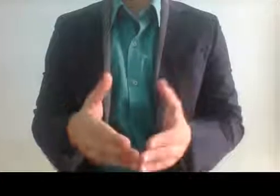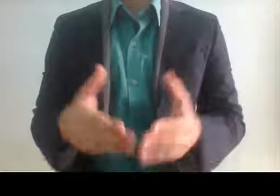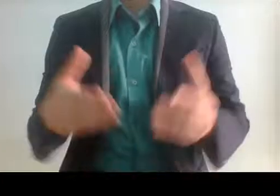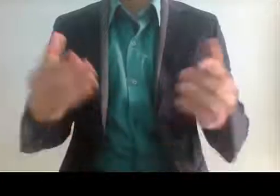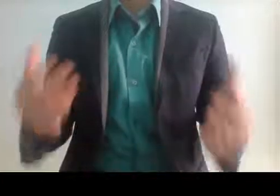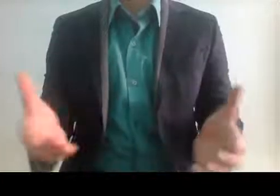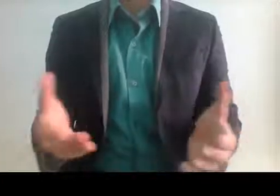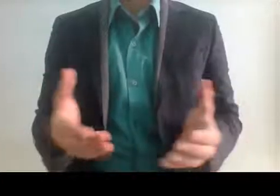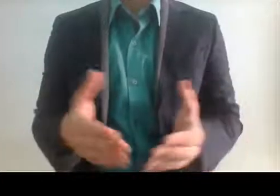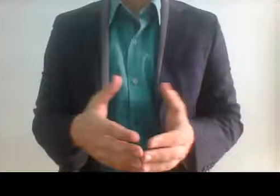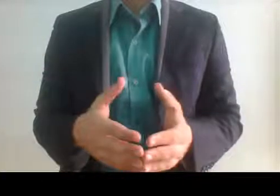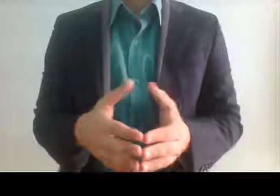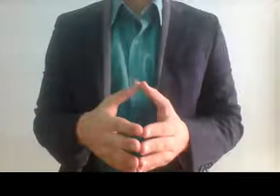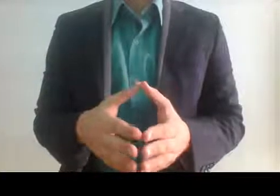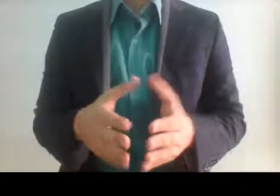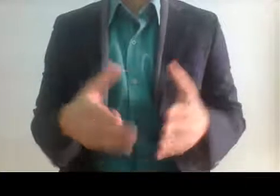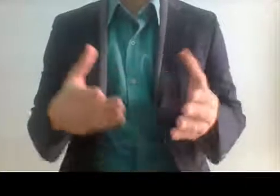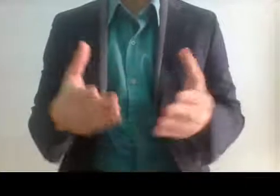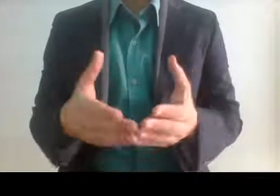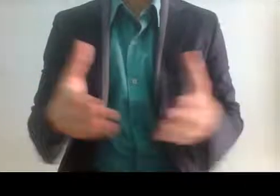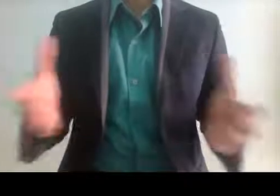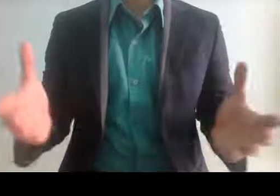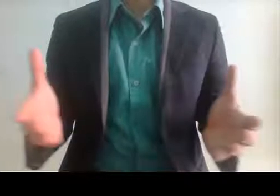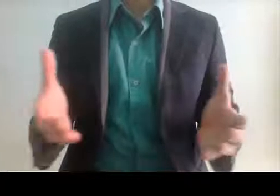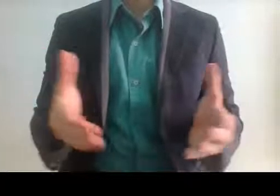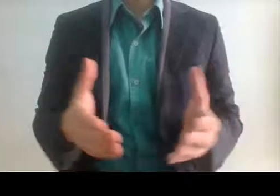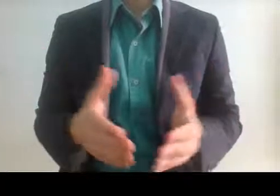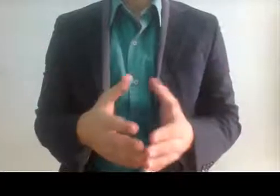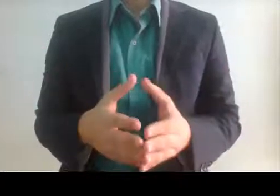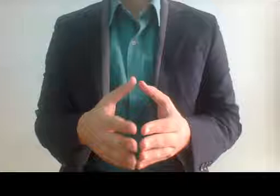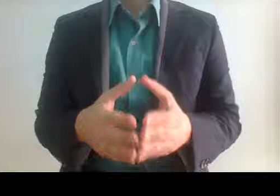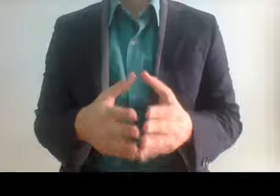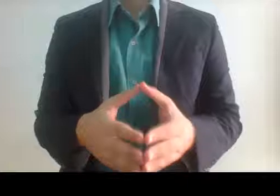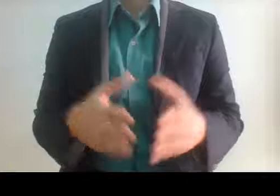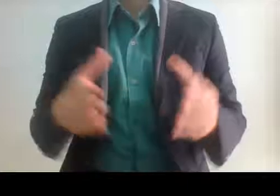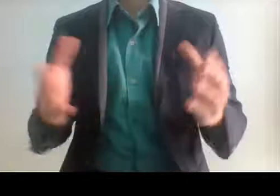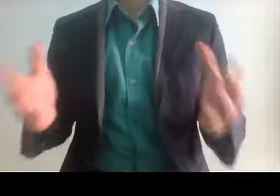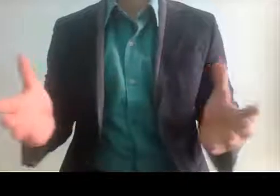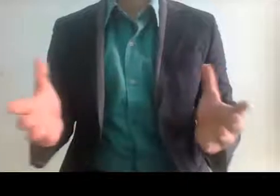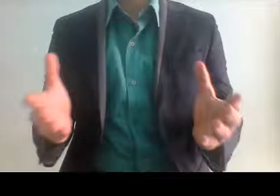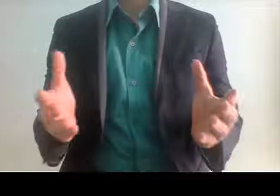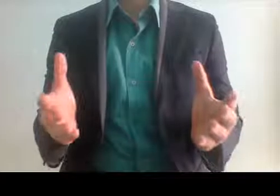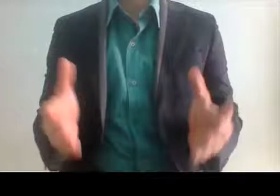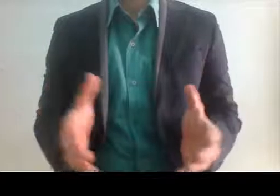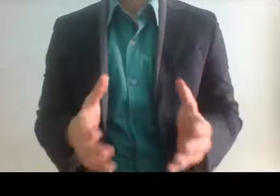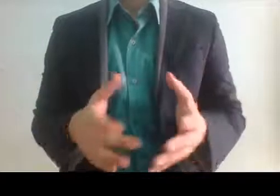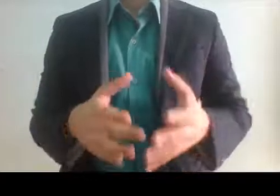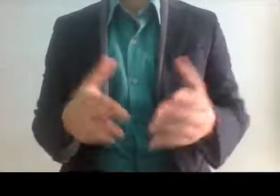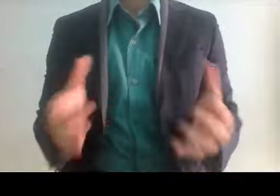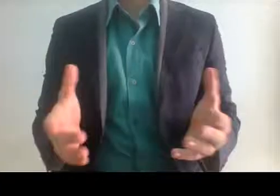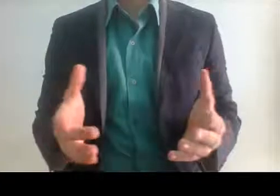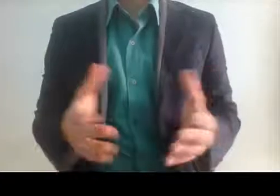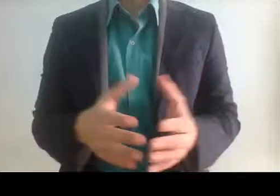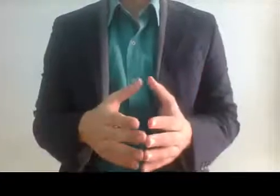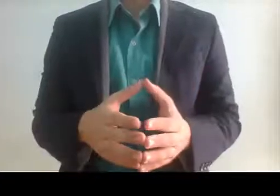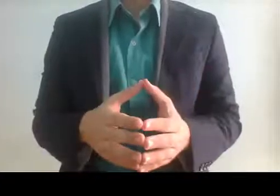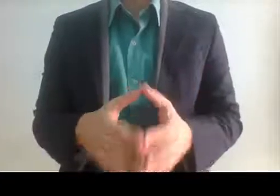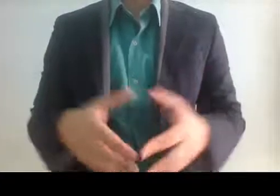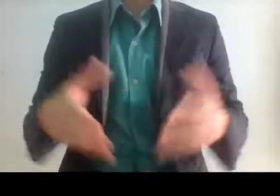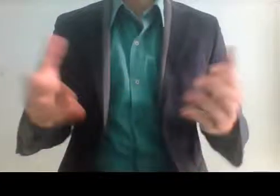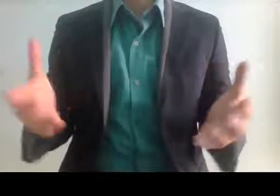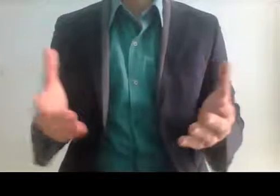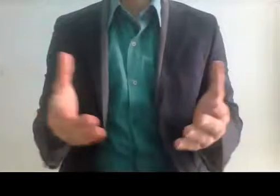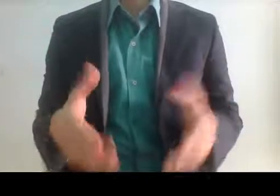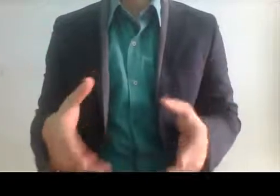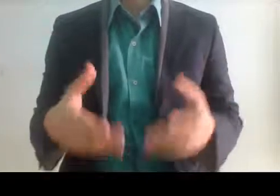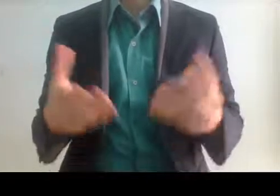no va a llegar a nuestro país, o perdón, no va a llegar al mercado interno de nuestro país y además no va a llegar también a los Estados Unidos, porque recordemos que México ya no